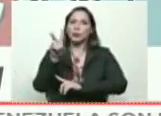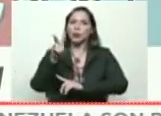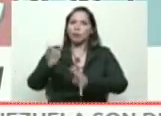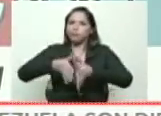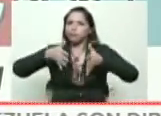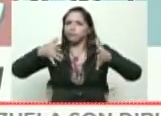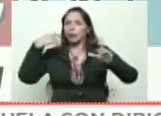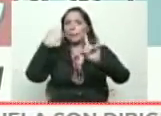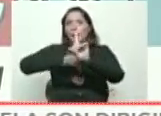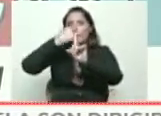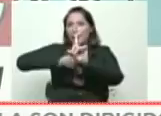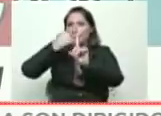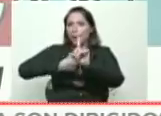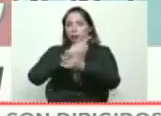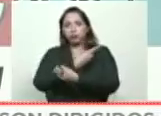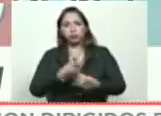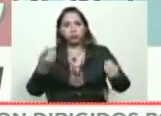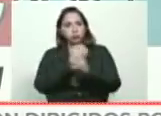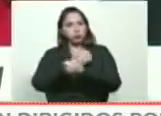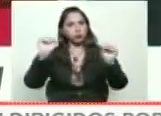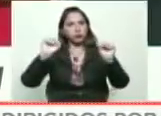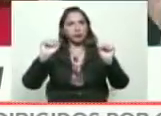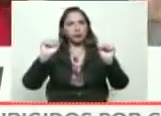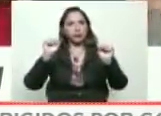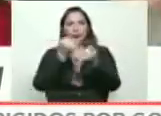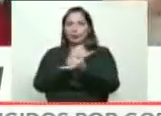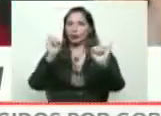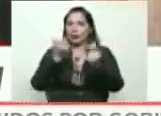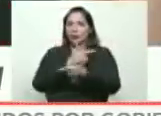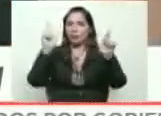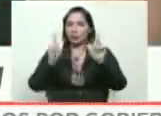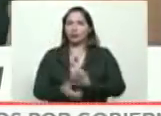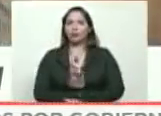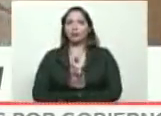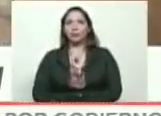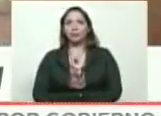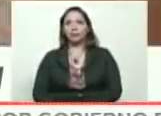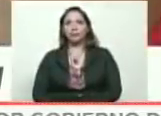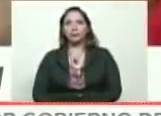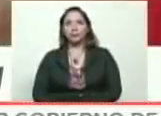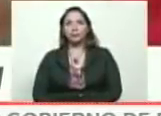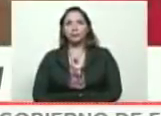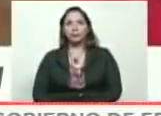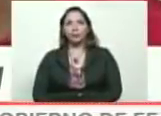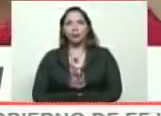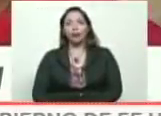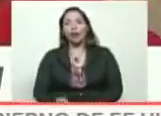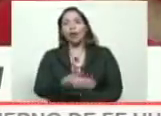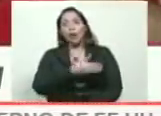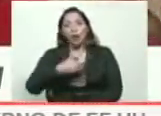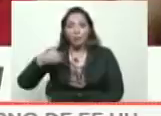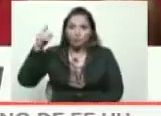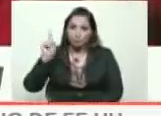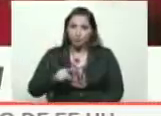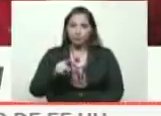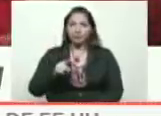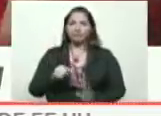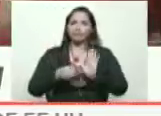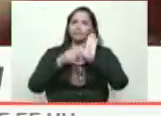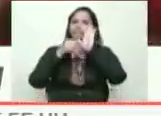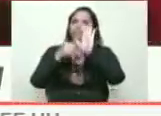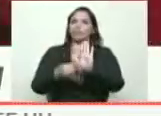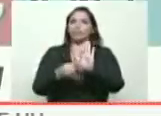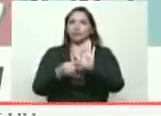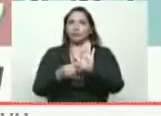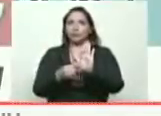dando por la dignidad, por la soberanía y por la libertad. Queremos también resaltar